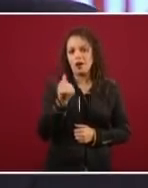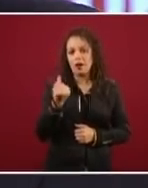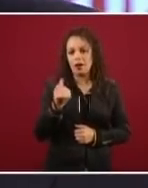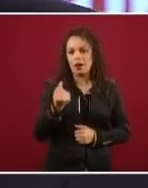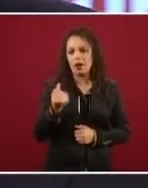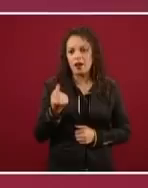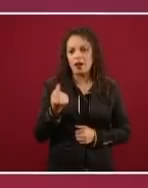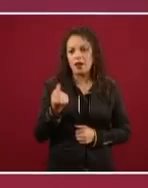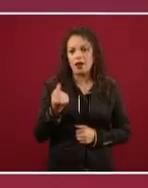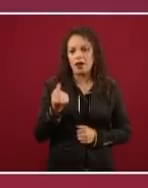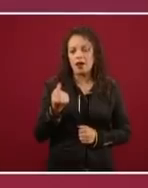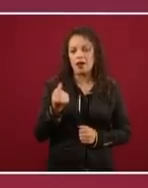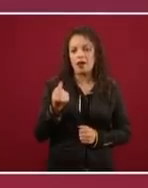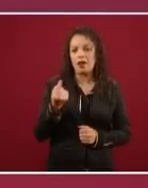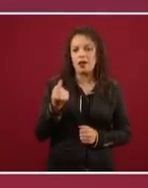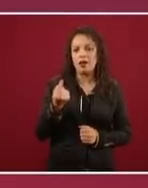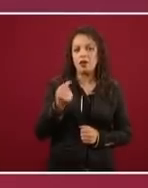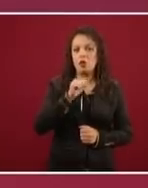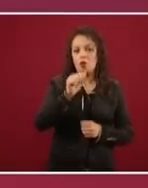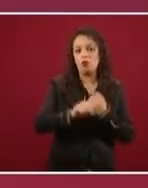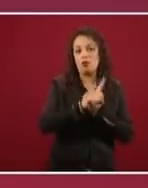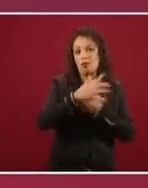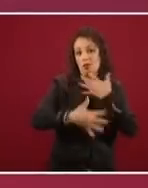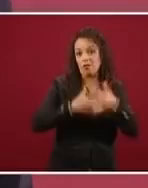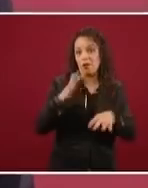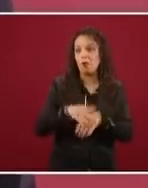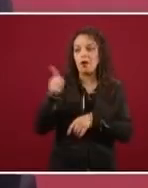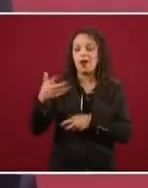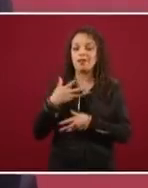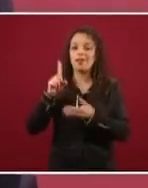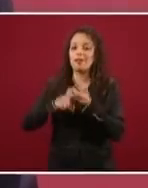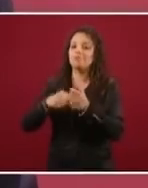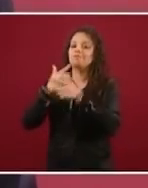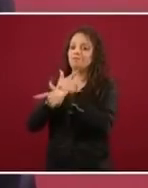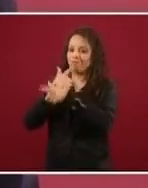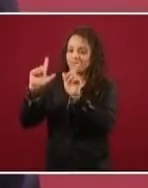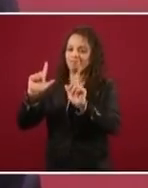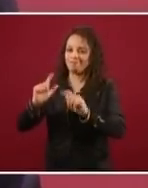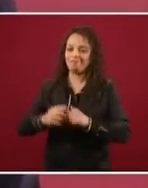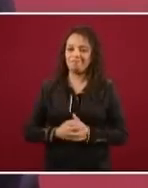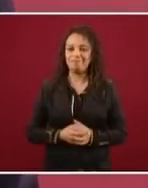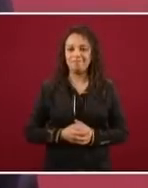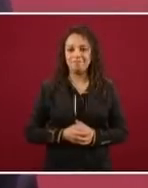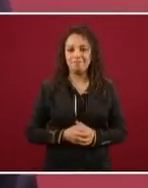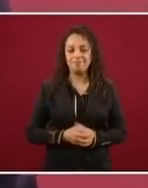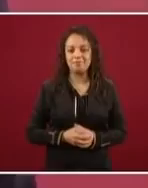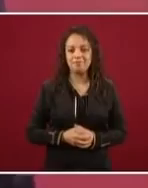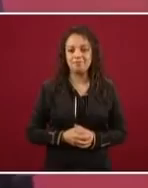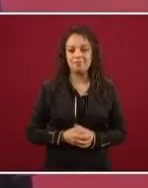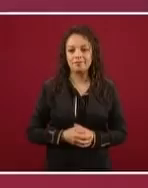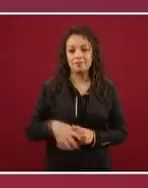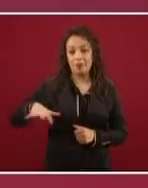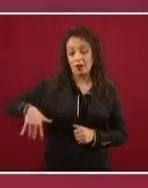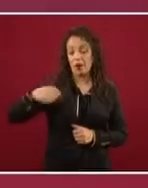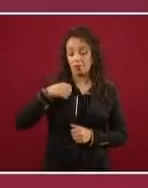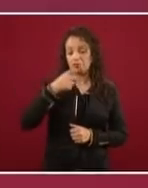si se tiene libertad ya lo he dicho antes cuando